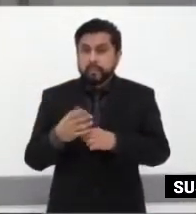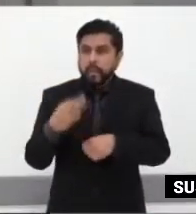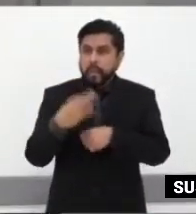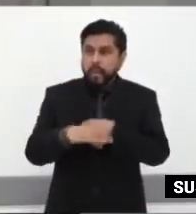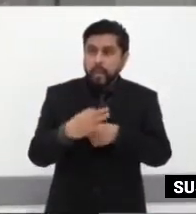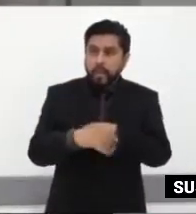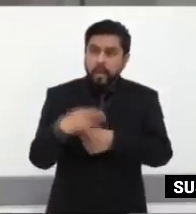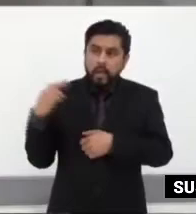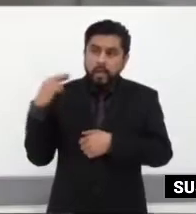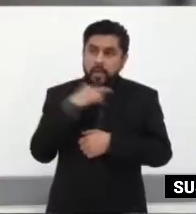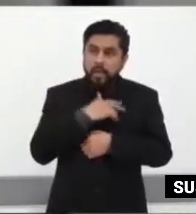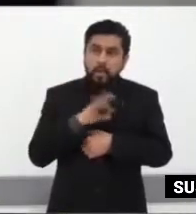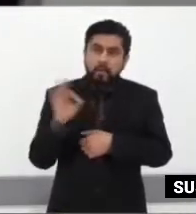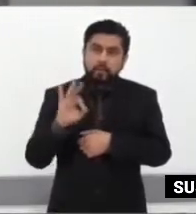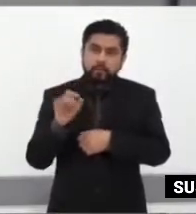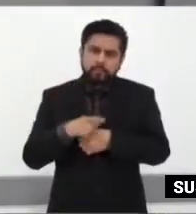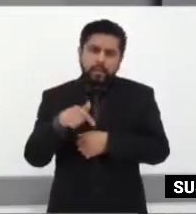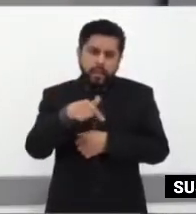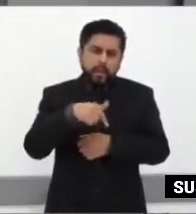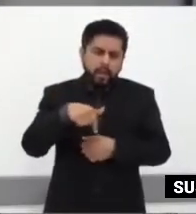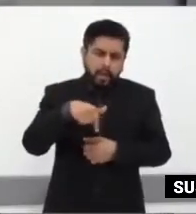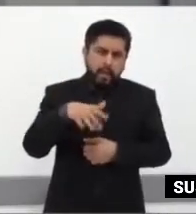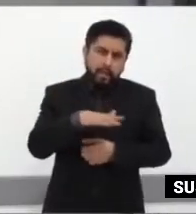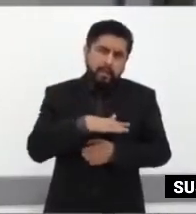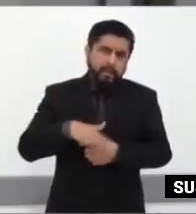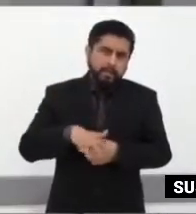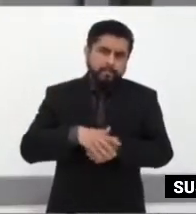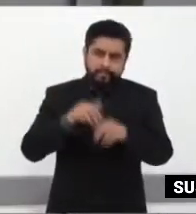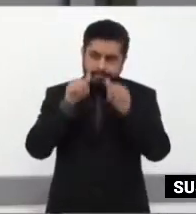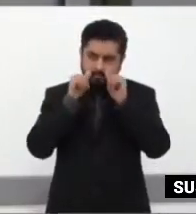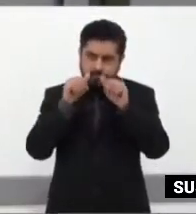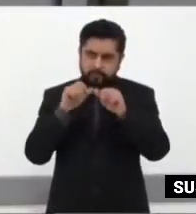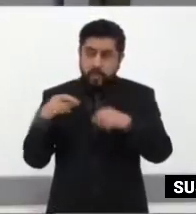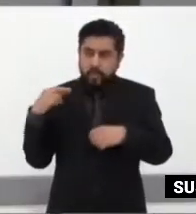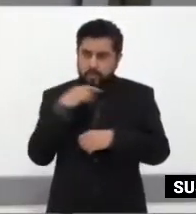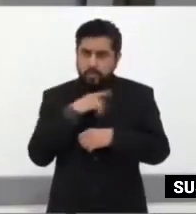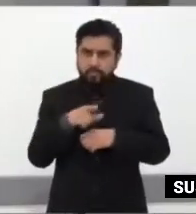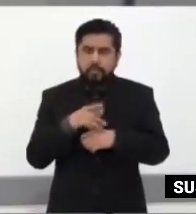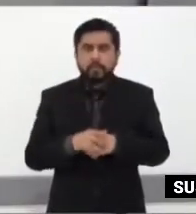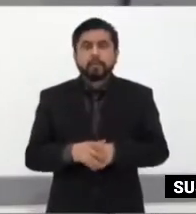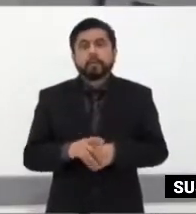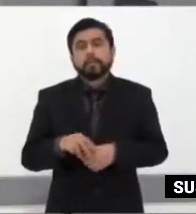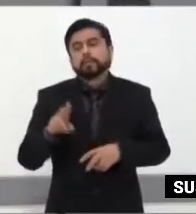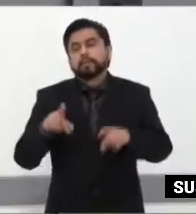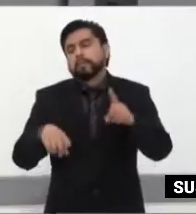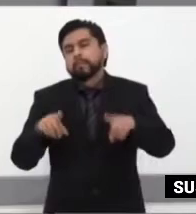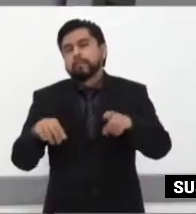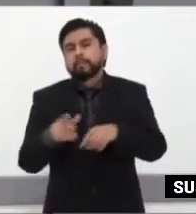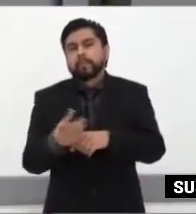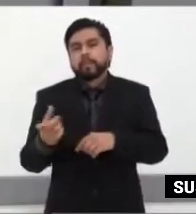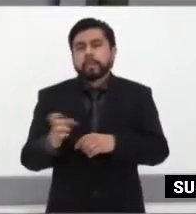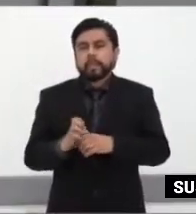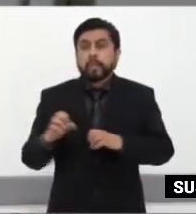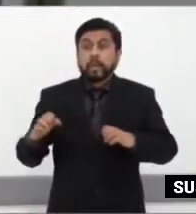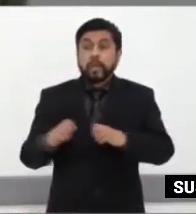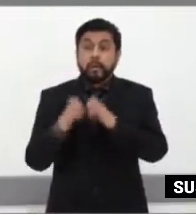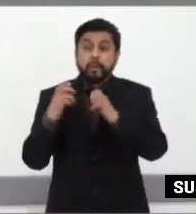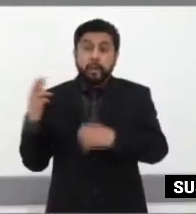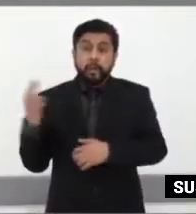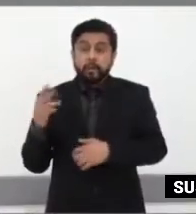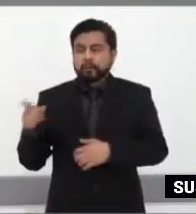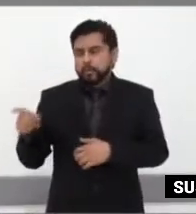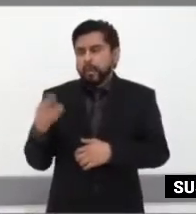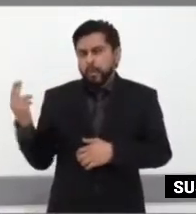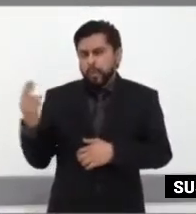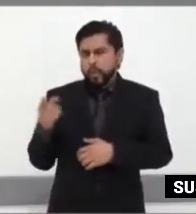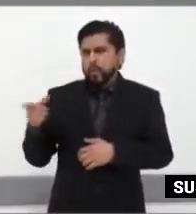no requiera ingresarse, los tenemos en esta zona. Que si se requiere internar en urgencias, vamos a hacerlo.